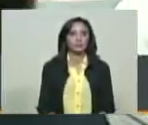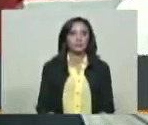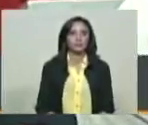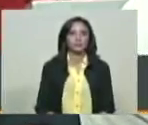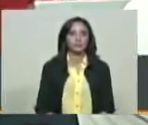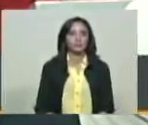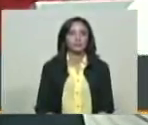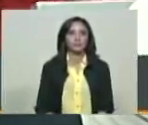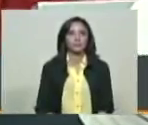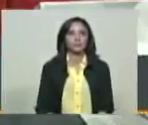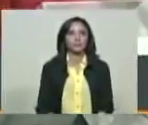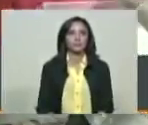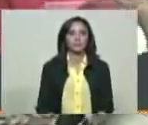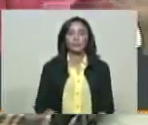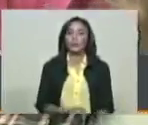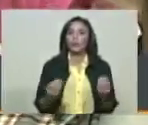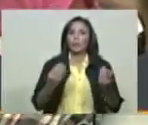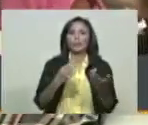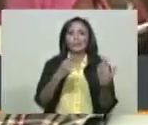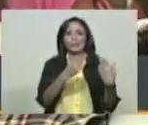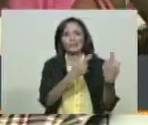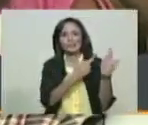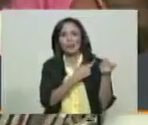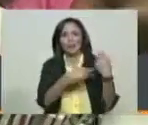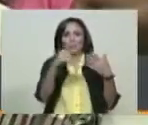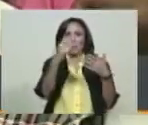con muchas tareas las que por delante